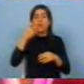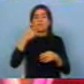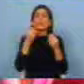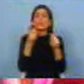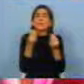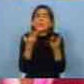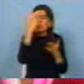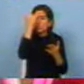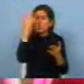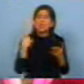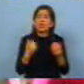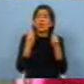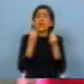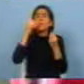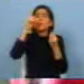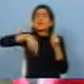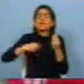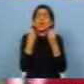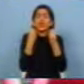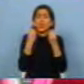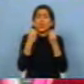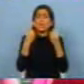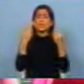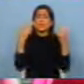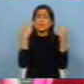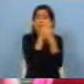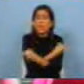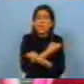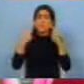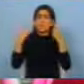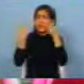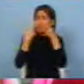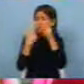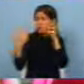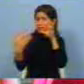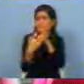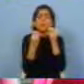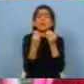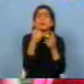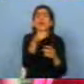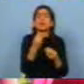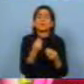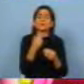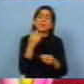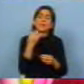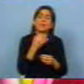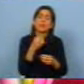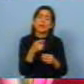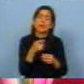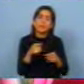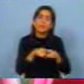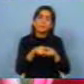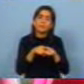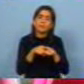exactamente con Graciela? ¿Por qué empezó la pelea y cómo terminó todo? Claro. Porque salió con Deville al aire, se peleó con Listorti. ¿Qué pasó con vos puntualmente? Claro, en realidad esto que vos